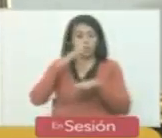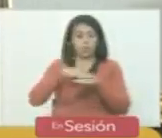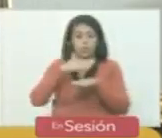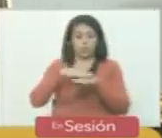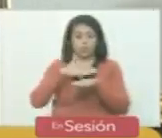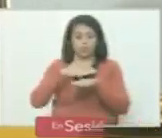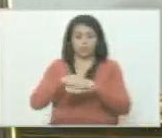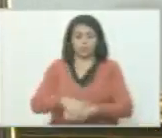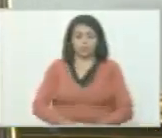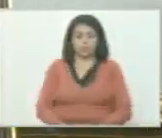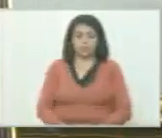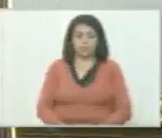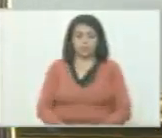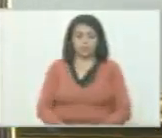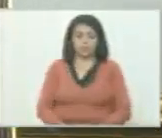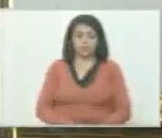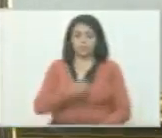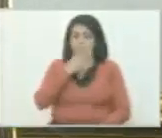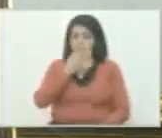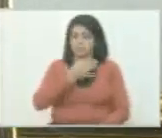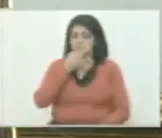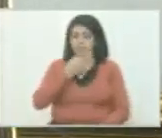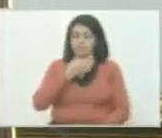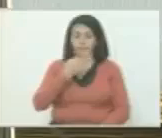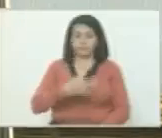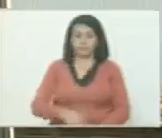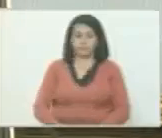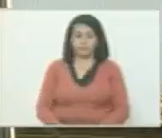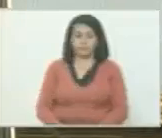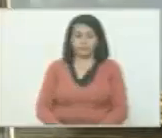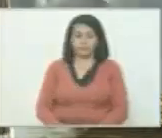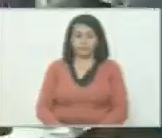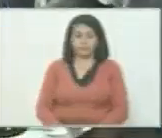jueves. Buenas tardes.